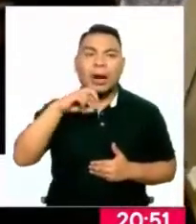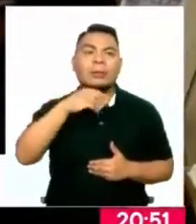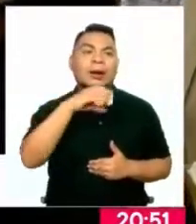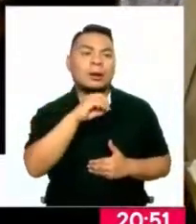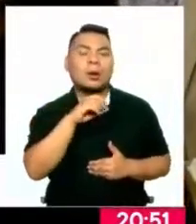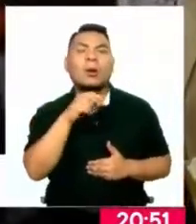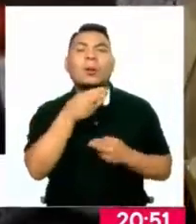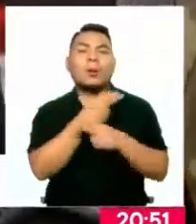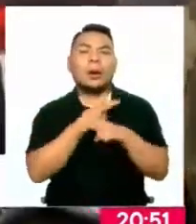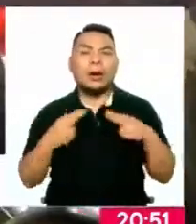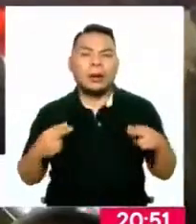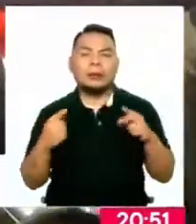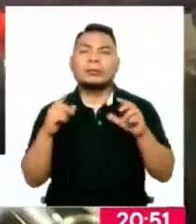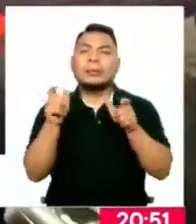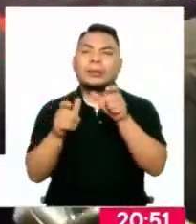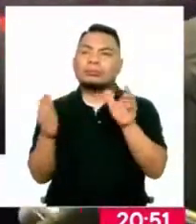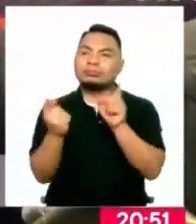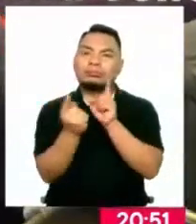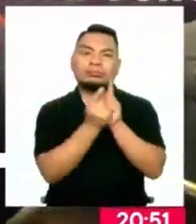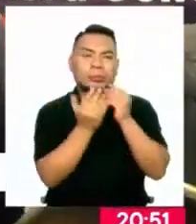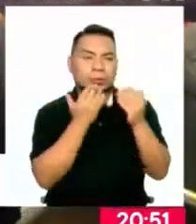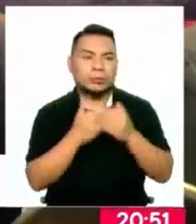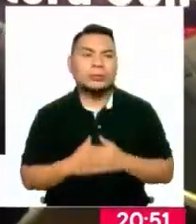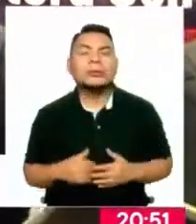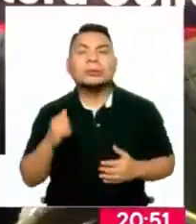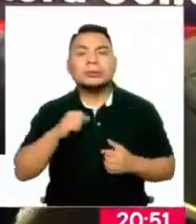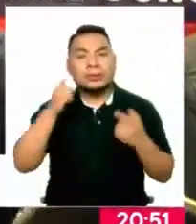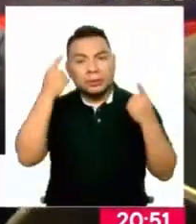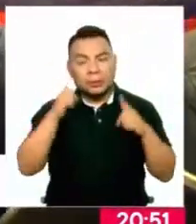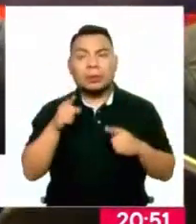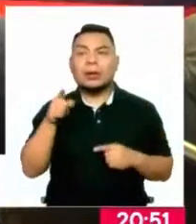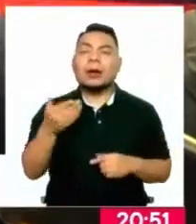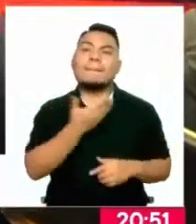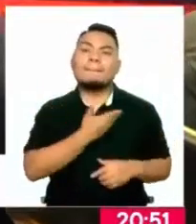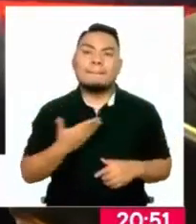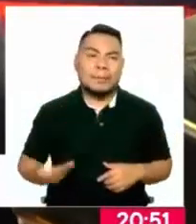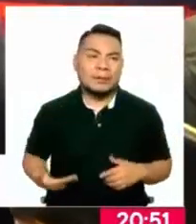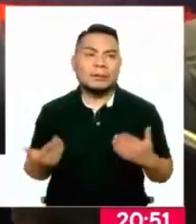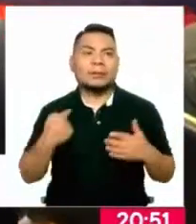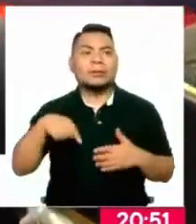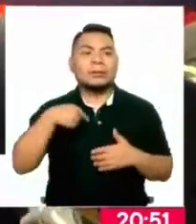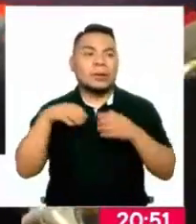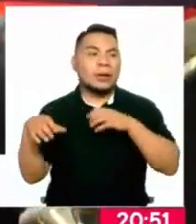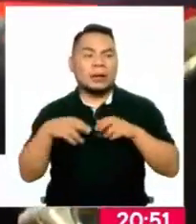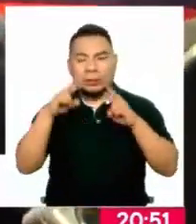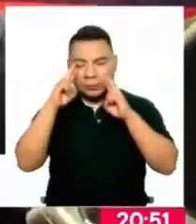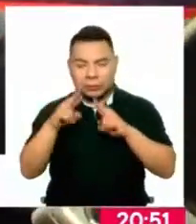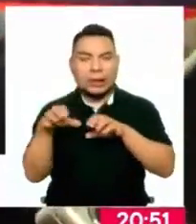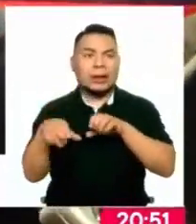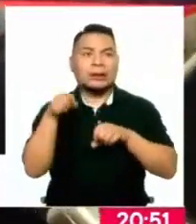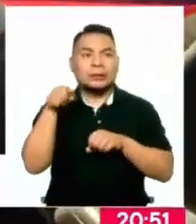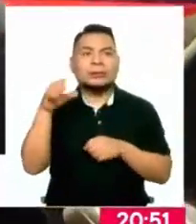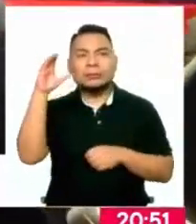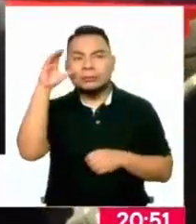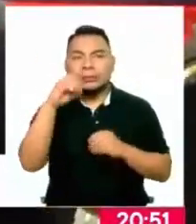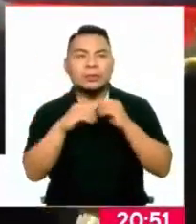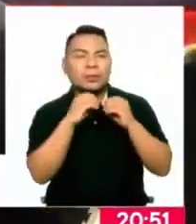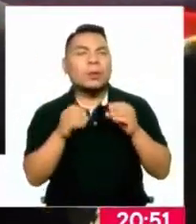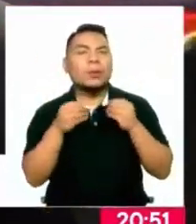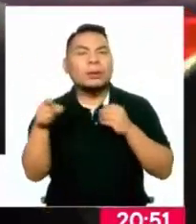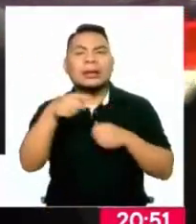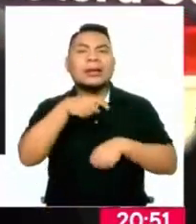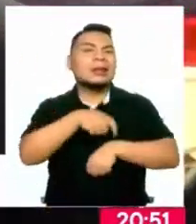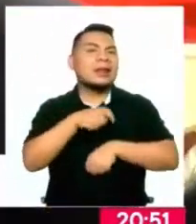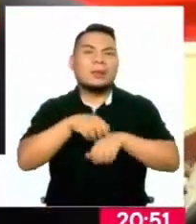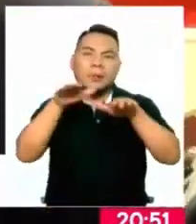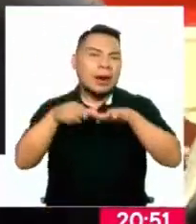y Huancavelica. Así es el acuerdo que ha hecho nuestro presidente y nosotros tenemos que cumplir con eso, buscar la forma de que se reduzcan